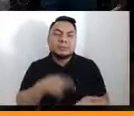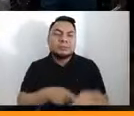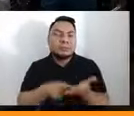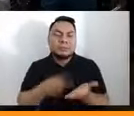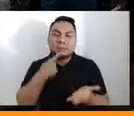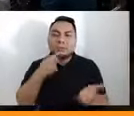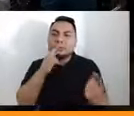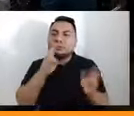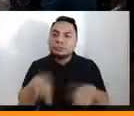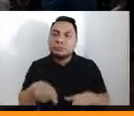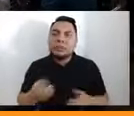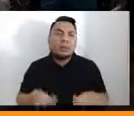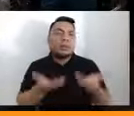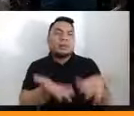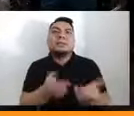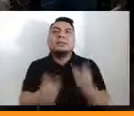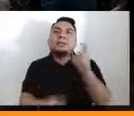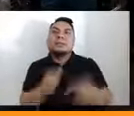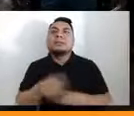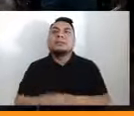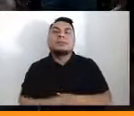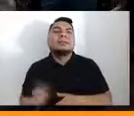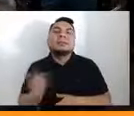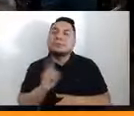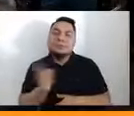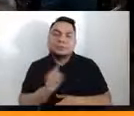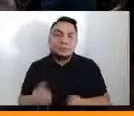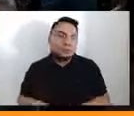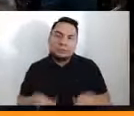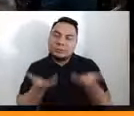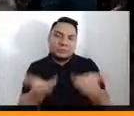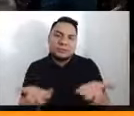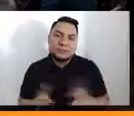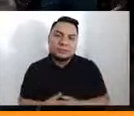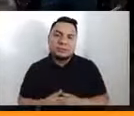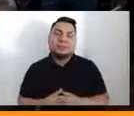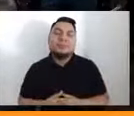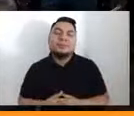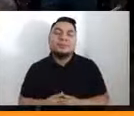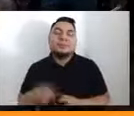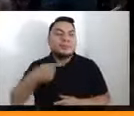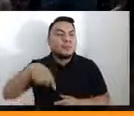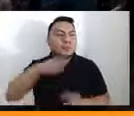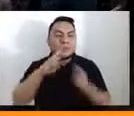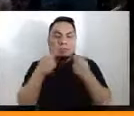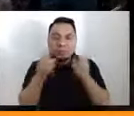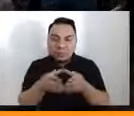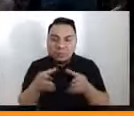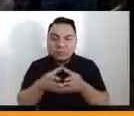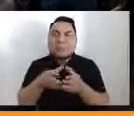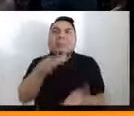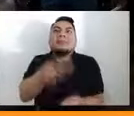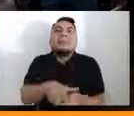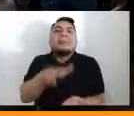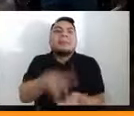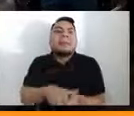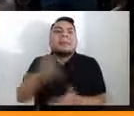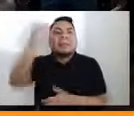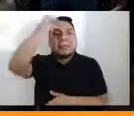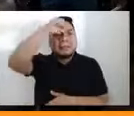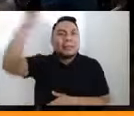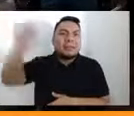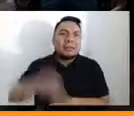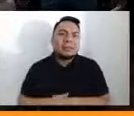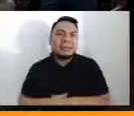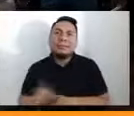exhibir los resultados a la ciudadanía y no se los estamos dando nos reunimos para probar viajes